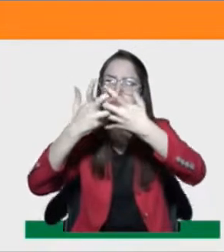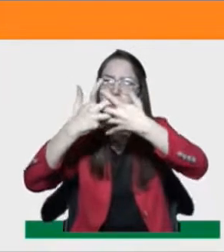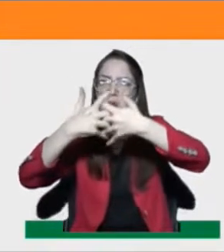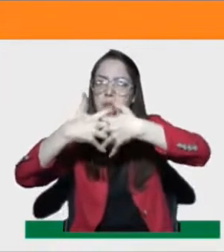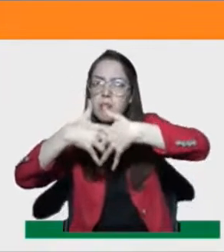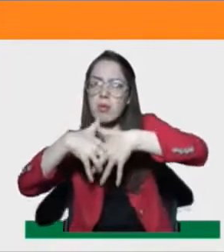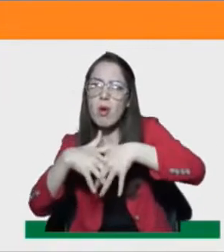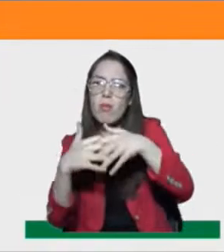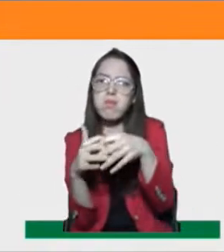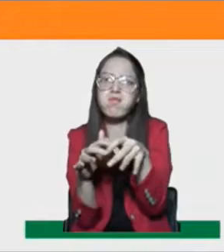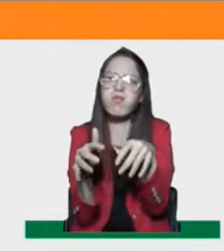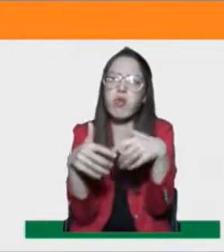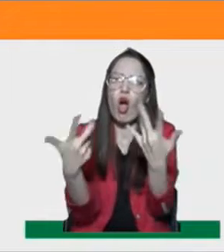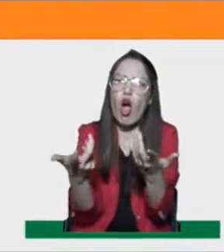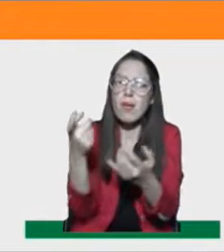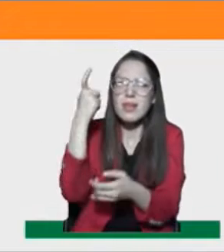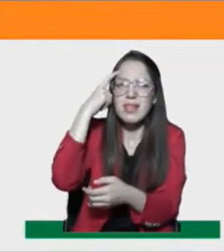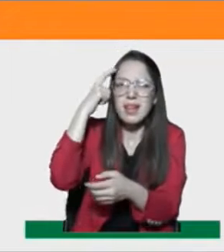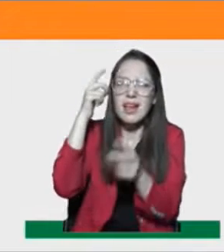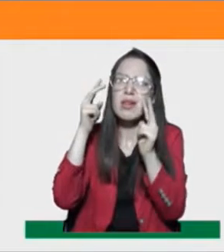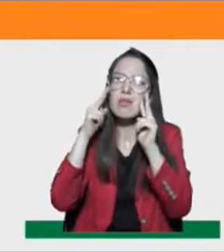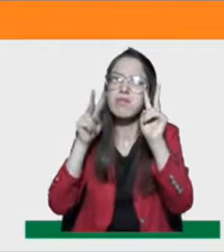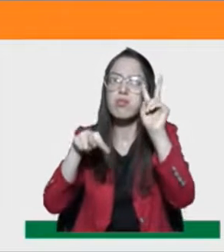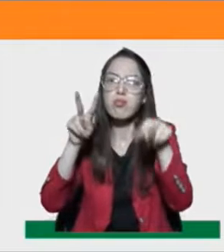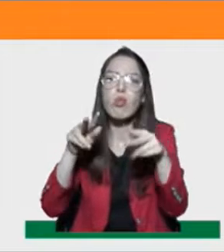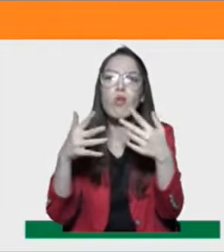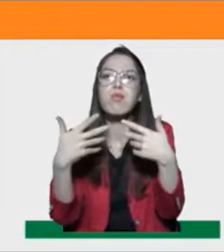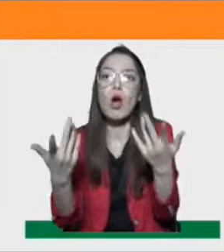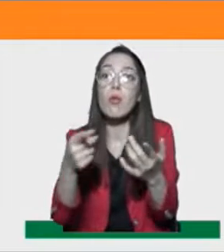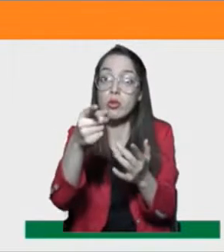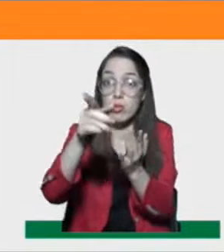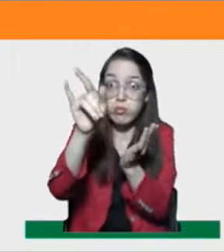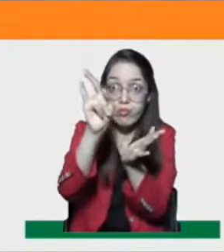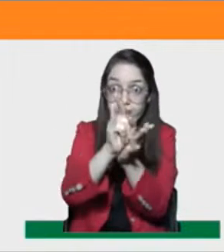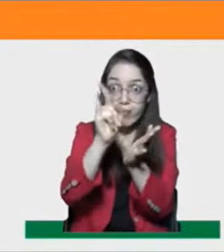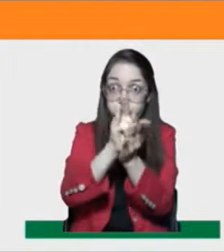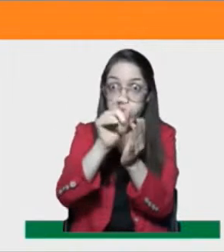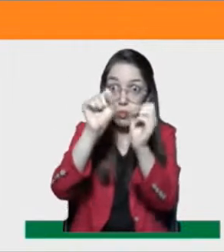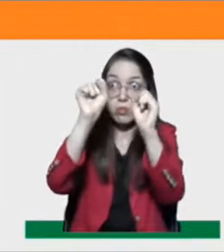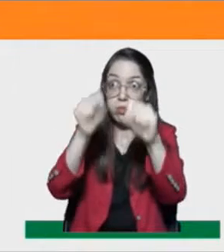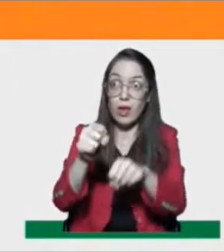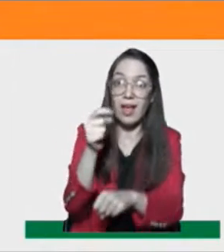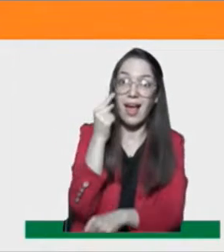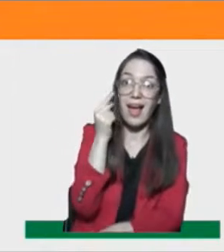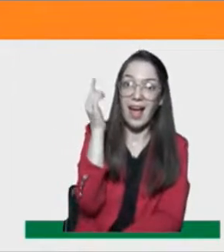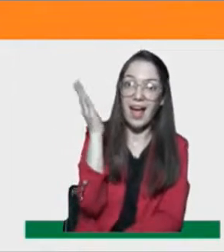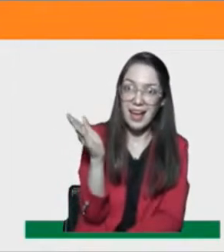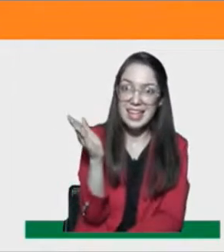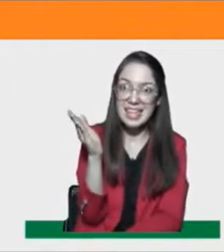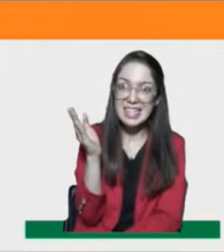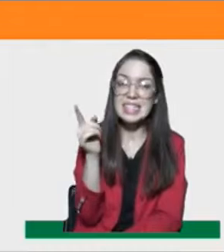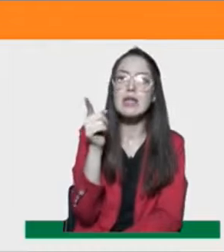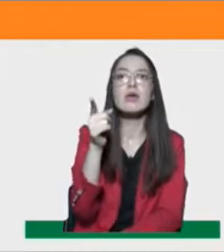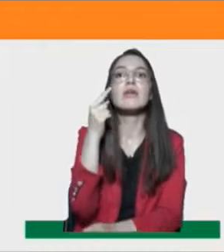turismo inteligente, es descargar el aplicativo Medellín.travel y ahí encuentras un sinnúmero de posibilidades para poder decir